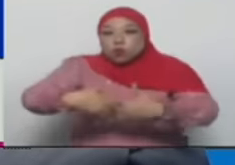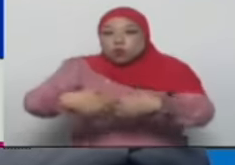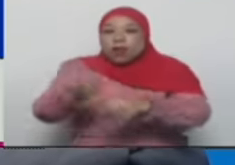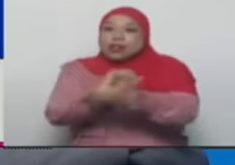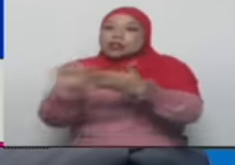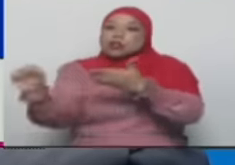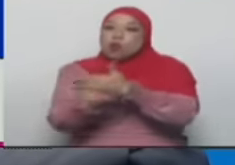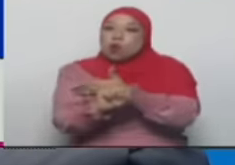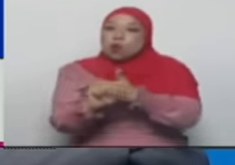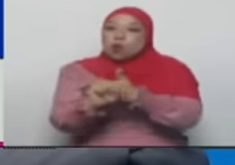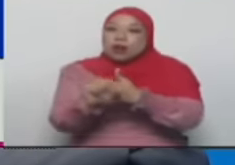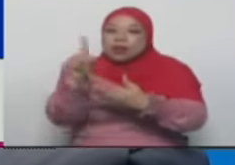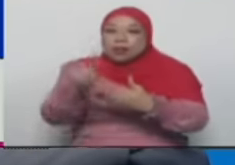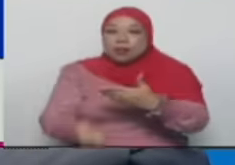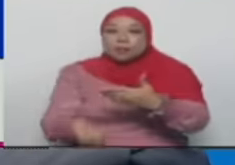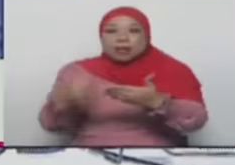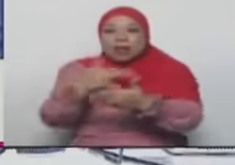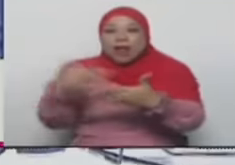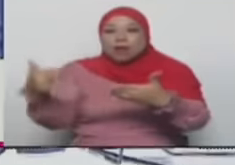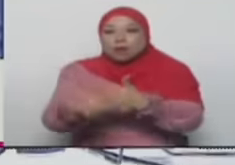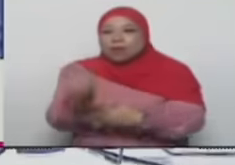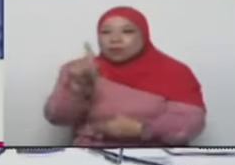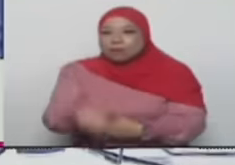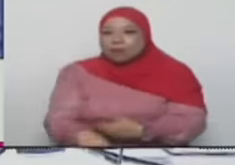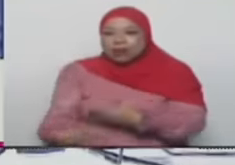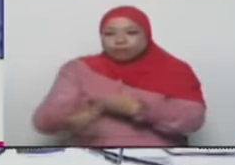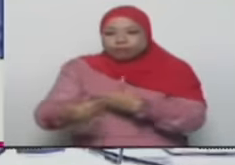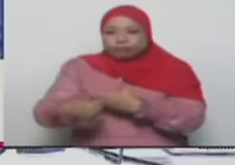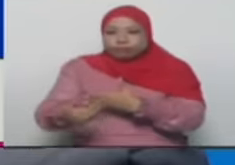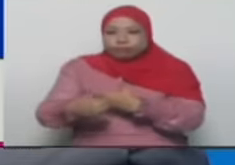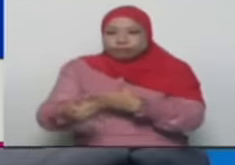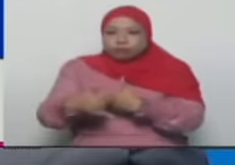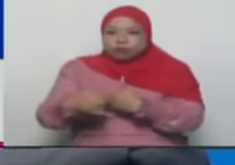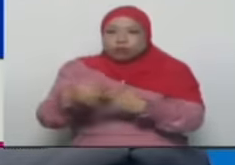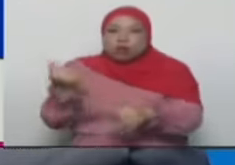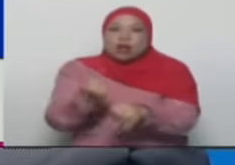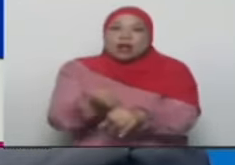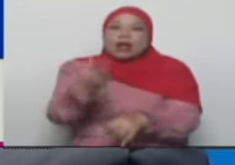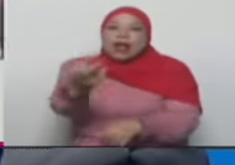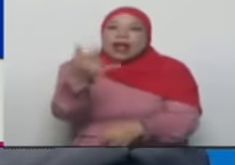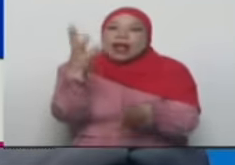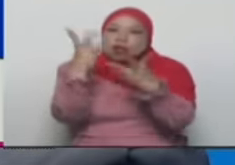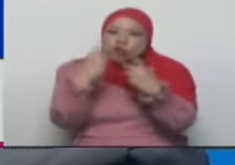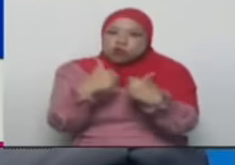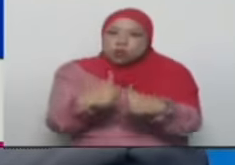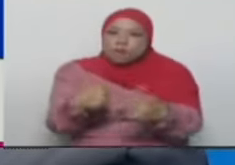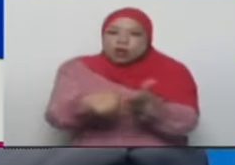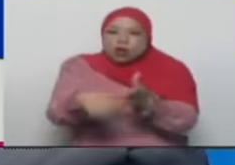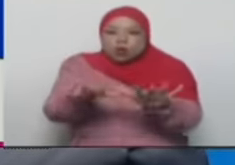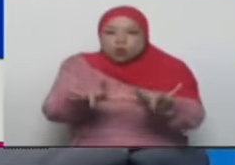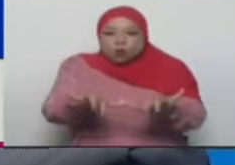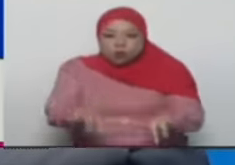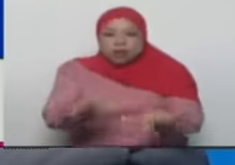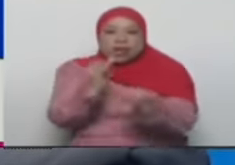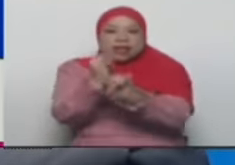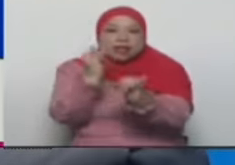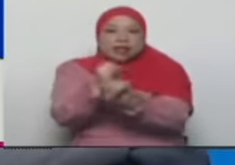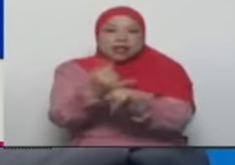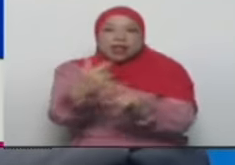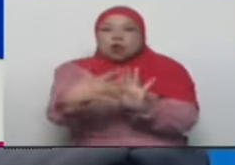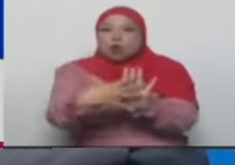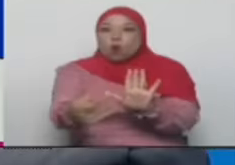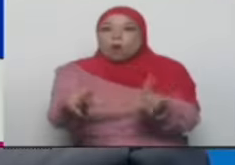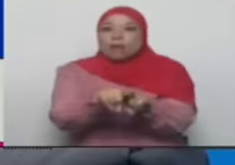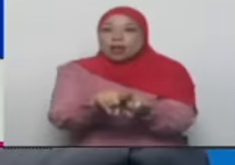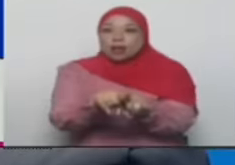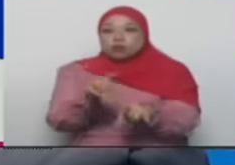desconfiguración de los portales. ¿Qué es un IP? Es el enlace directo a la huella por donde ocurre el tráfico del Internet. Además